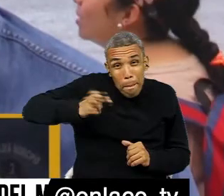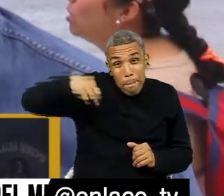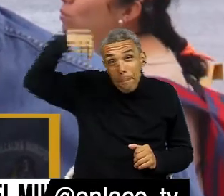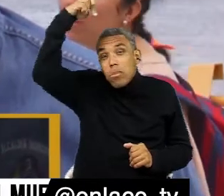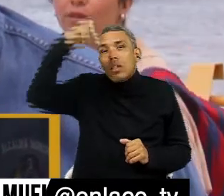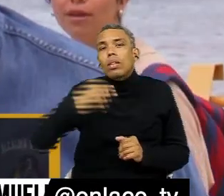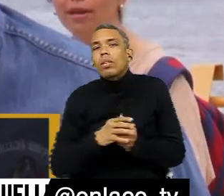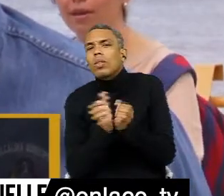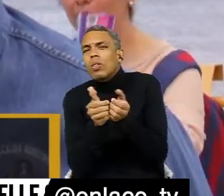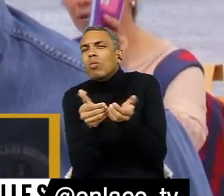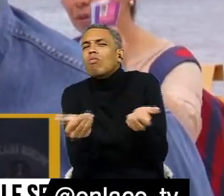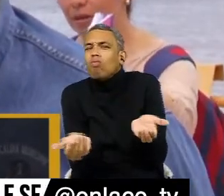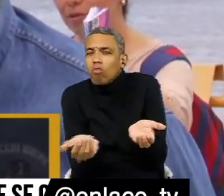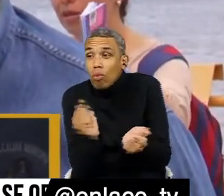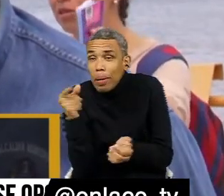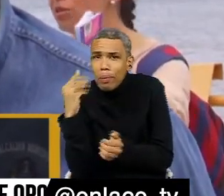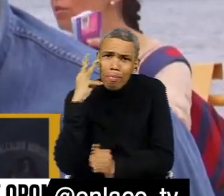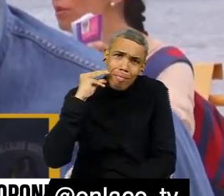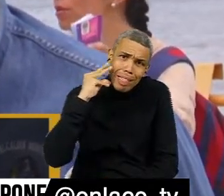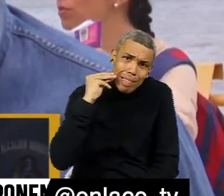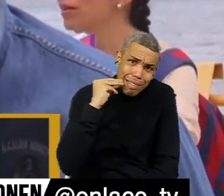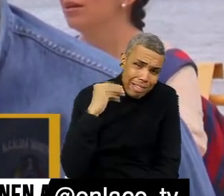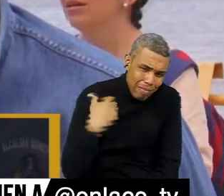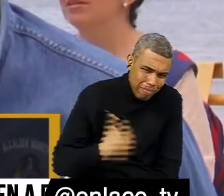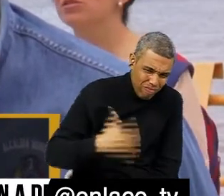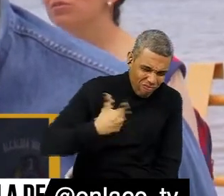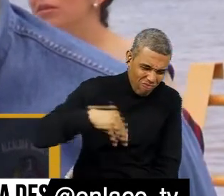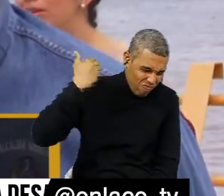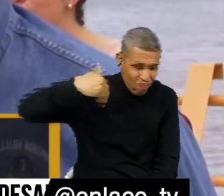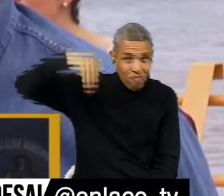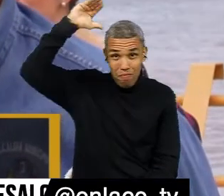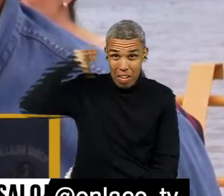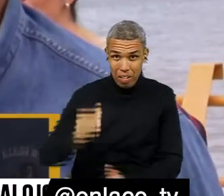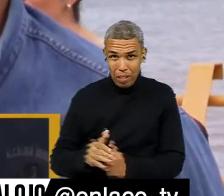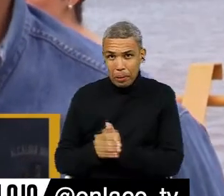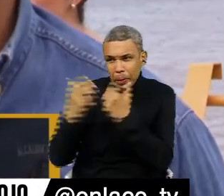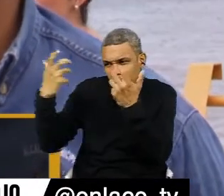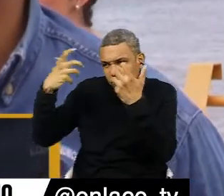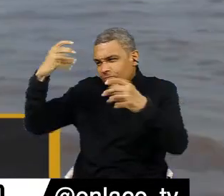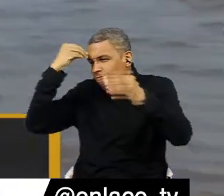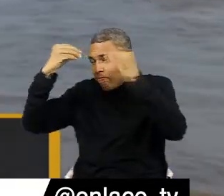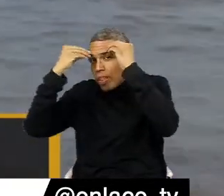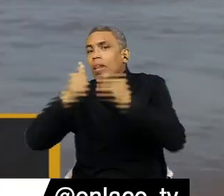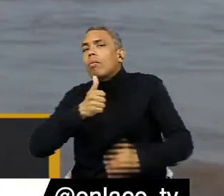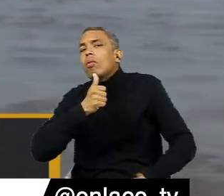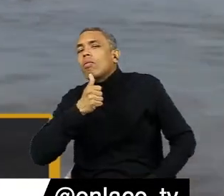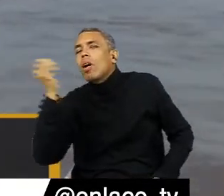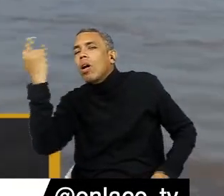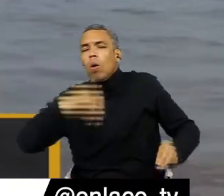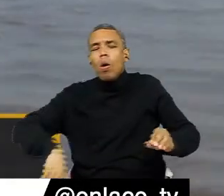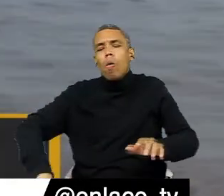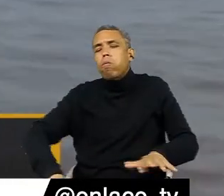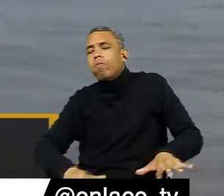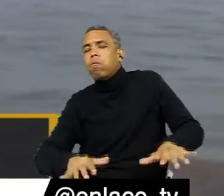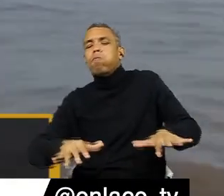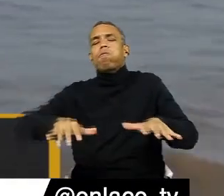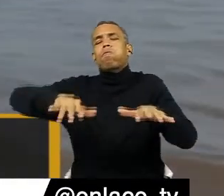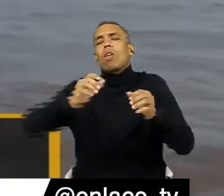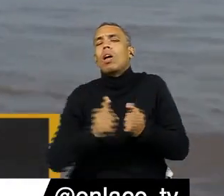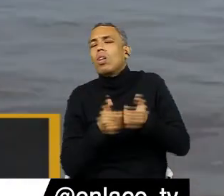de cómo manejar y de pronto incrementar mejor las alertas tempranas por inundaciones aquí en el municipio.